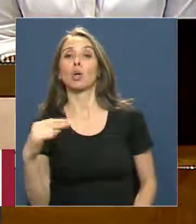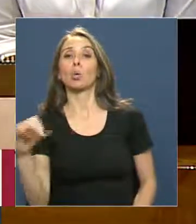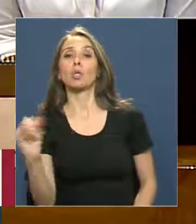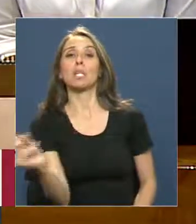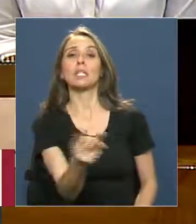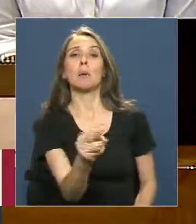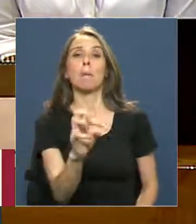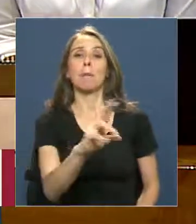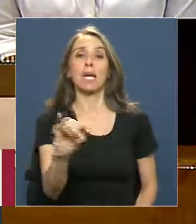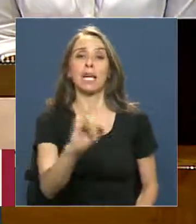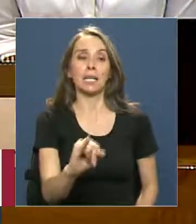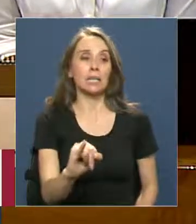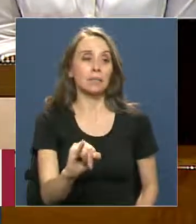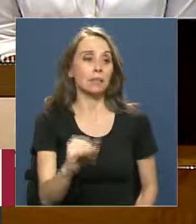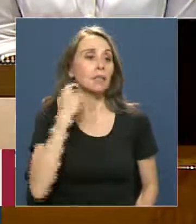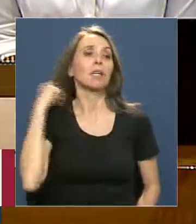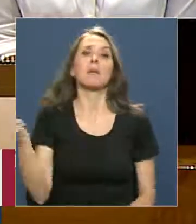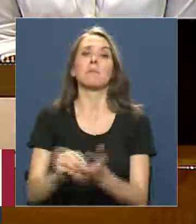diputada Pérez.